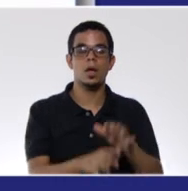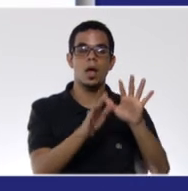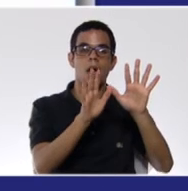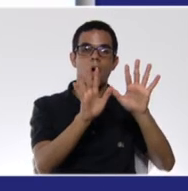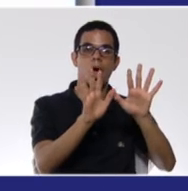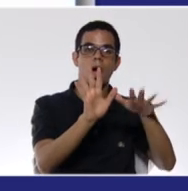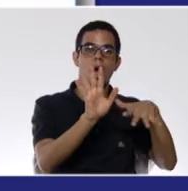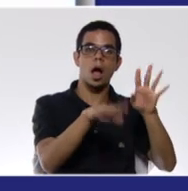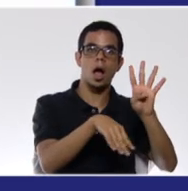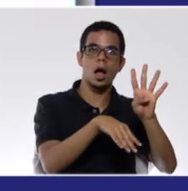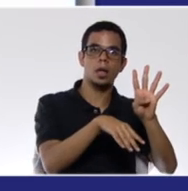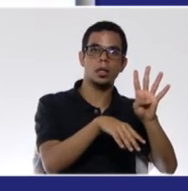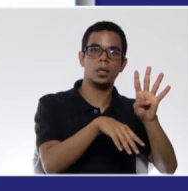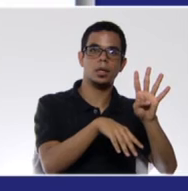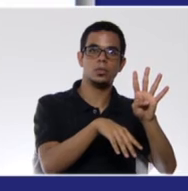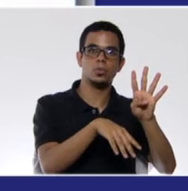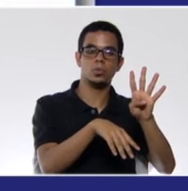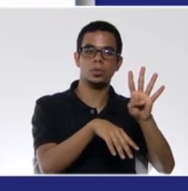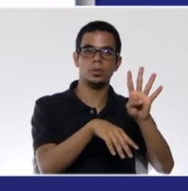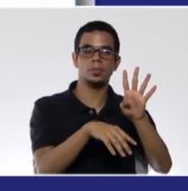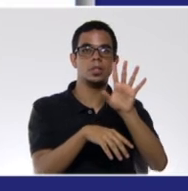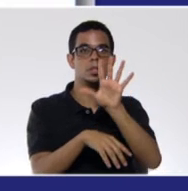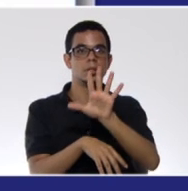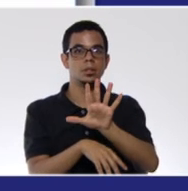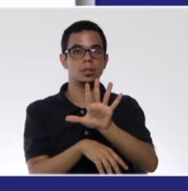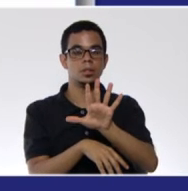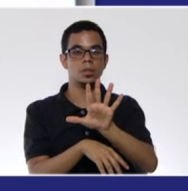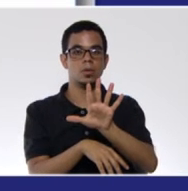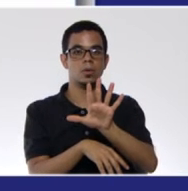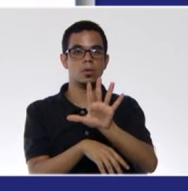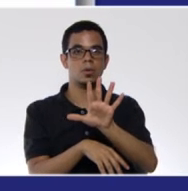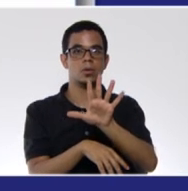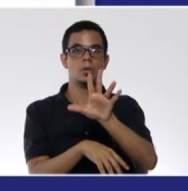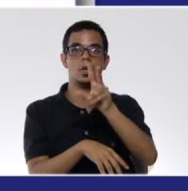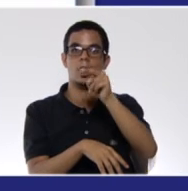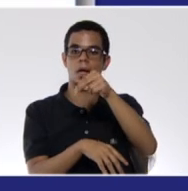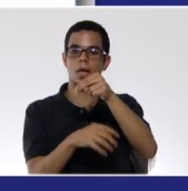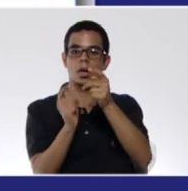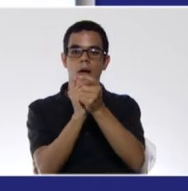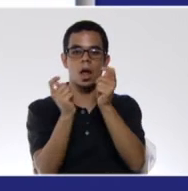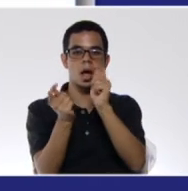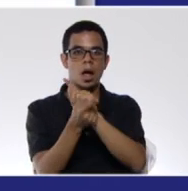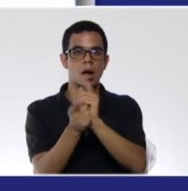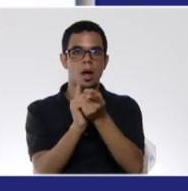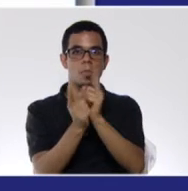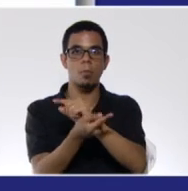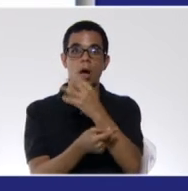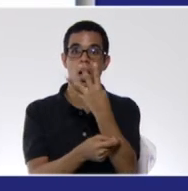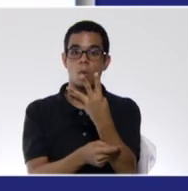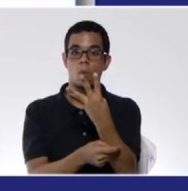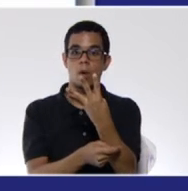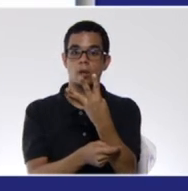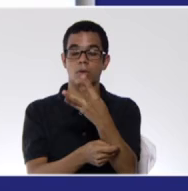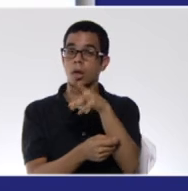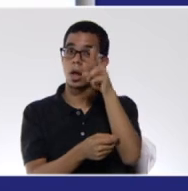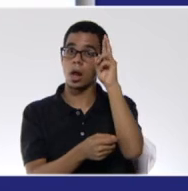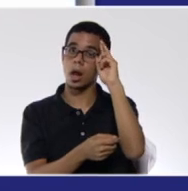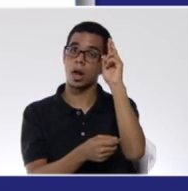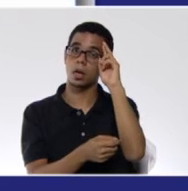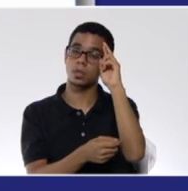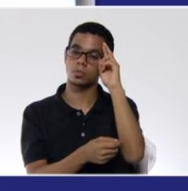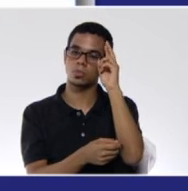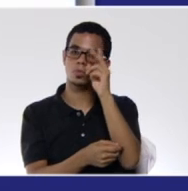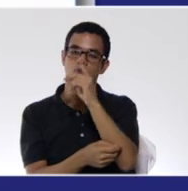14. El primer término es 5, la n es 4 y la razón que es la que